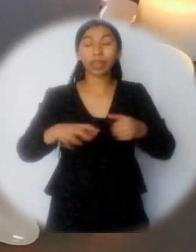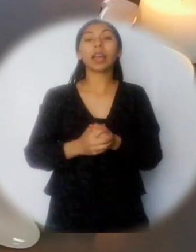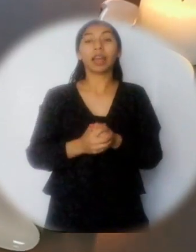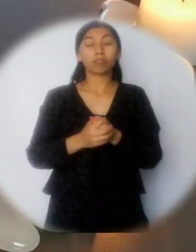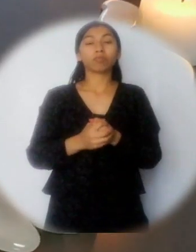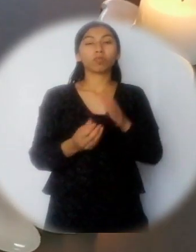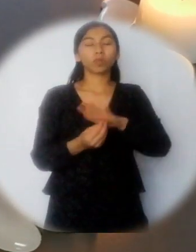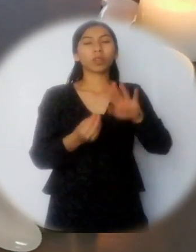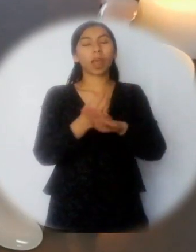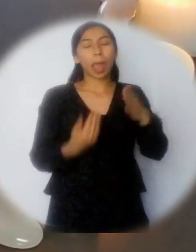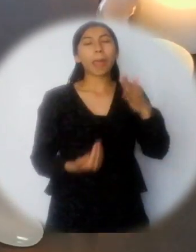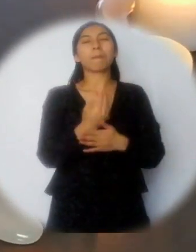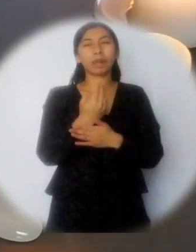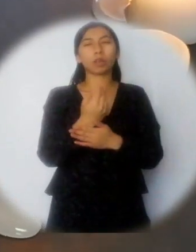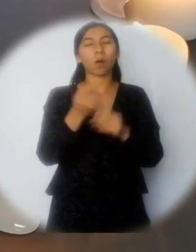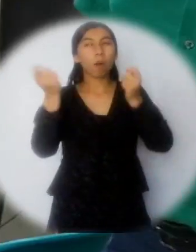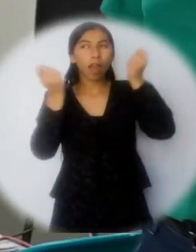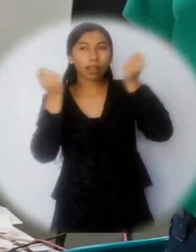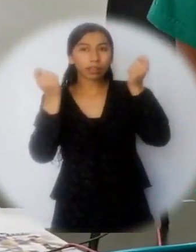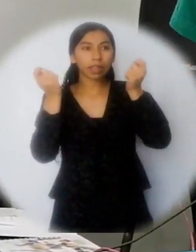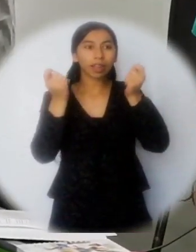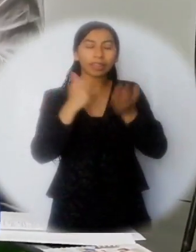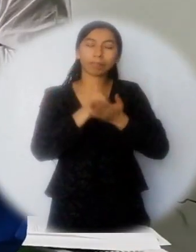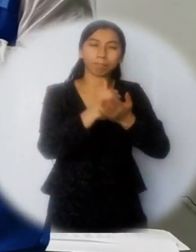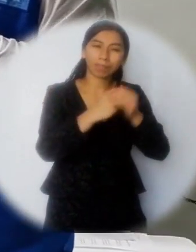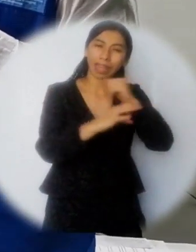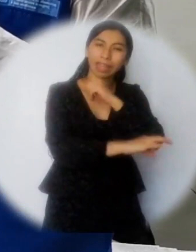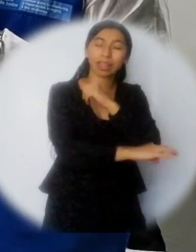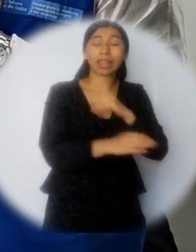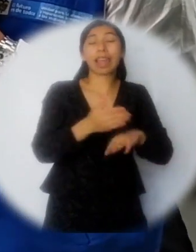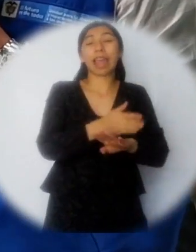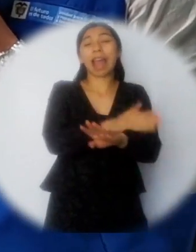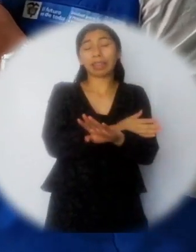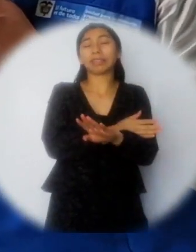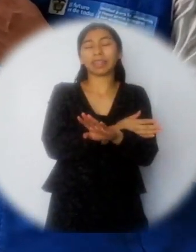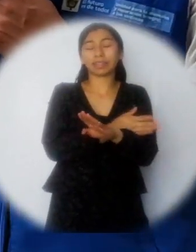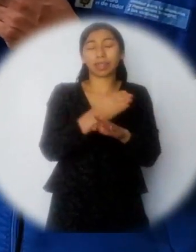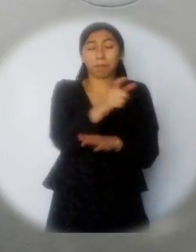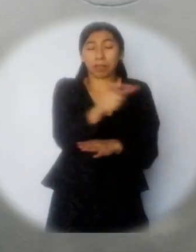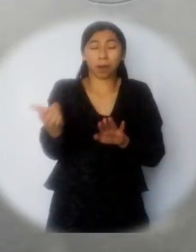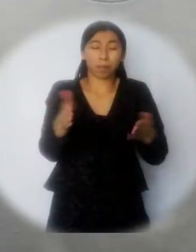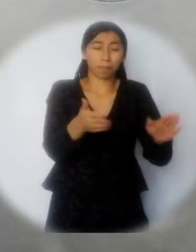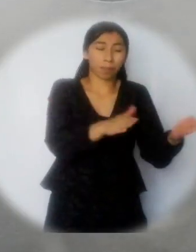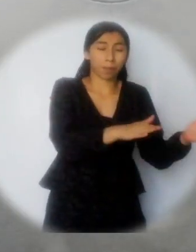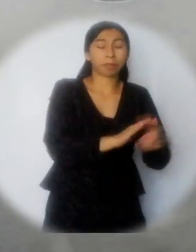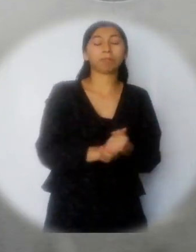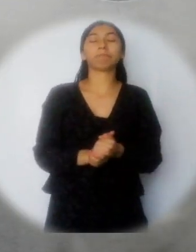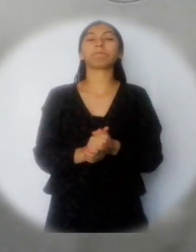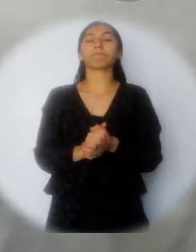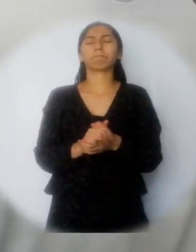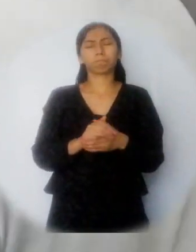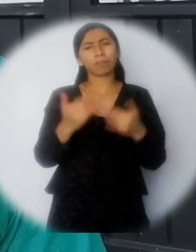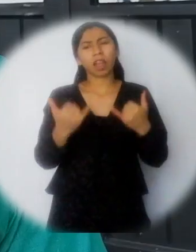las Víctimas inició la estrategia de reparación emocional a los familiares de los jóvenes asesinados en días pasados en el municipio nariñense. Agradecer